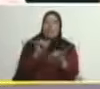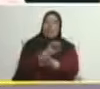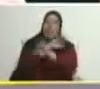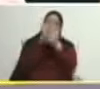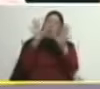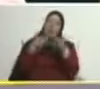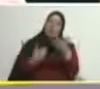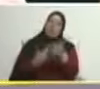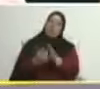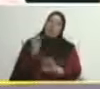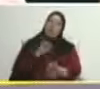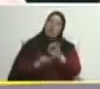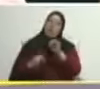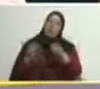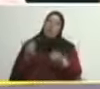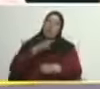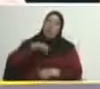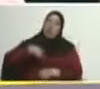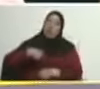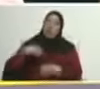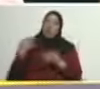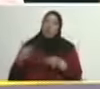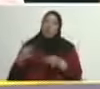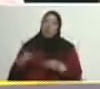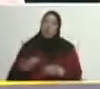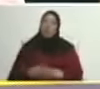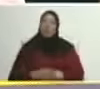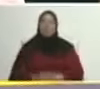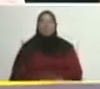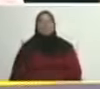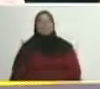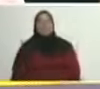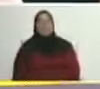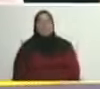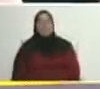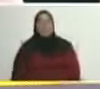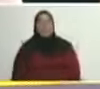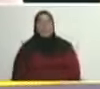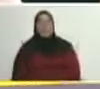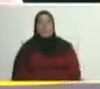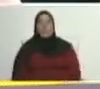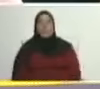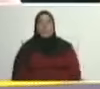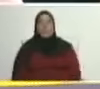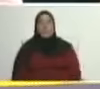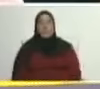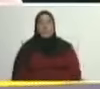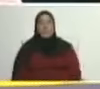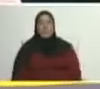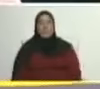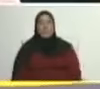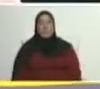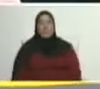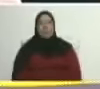para enfrentar muchos de nuestros desafíos comunes. Y aunque